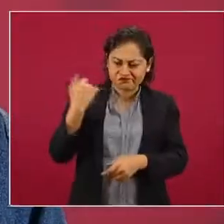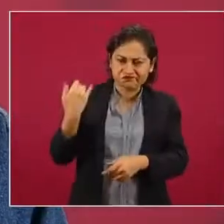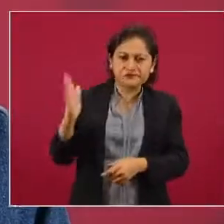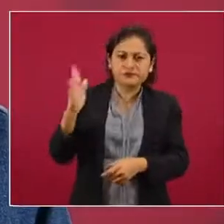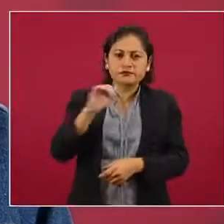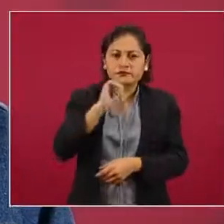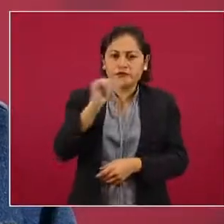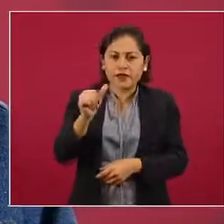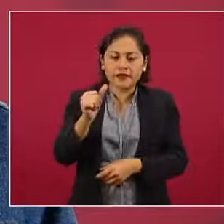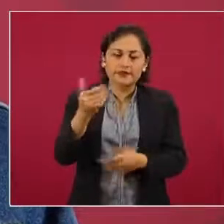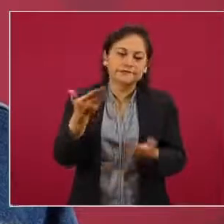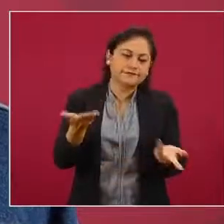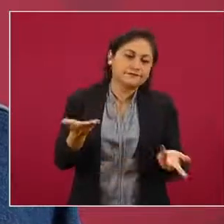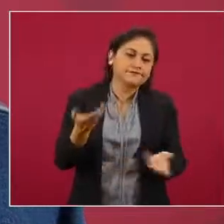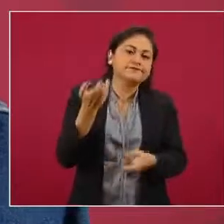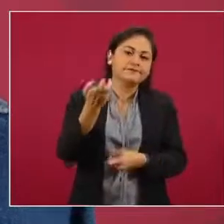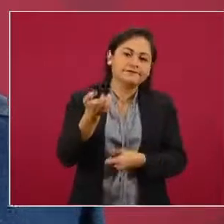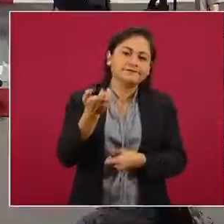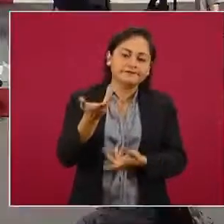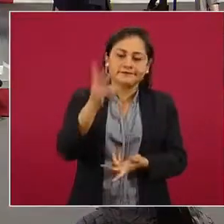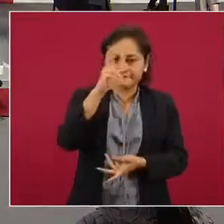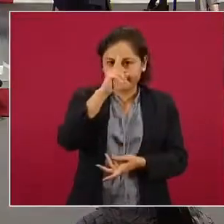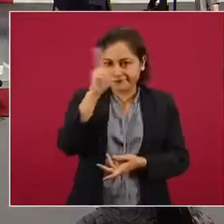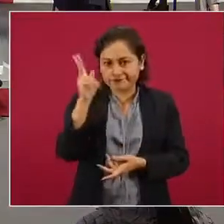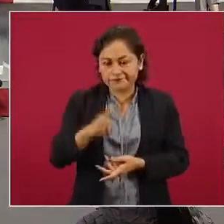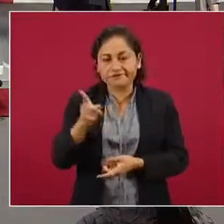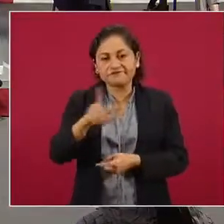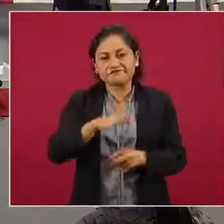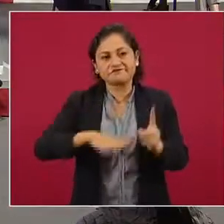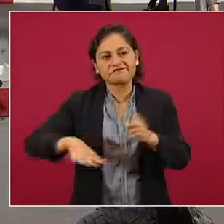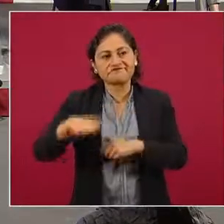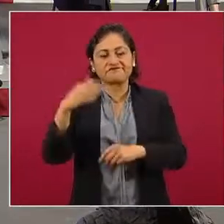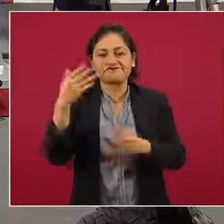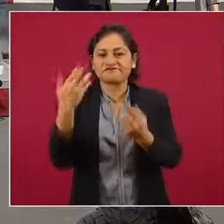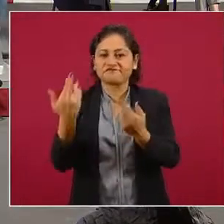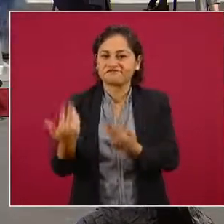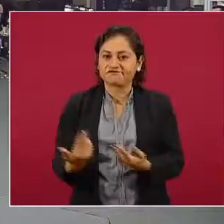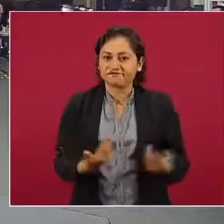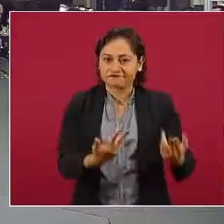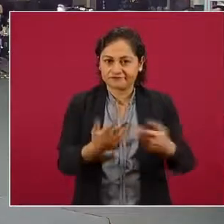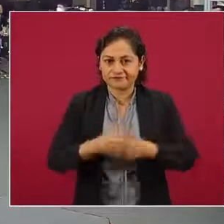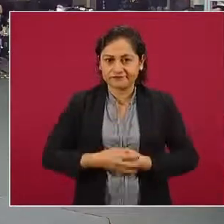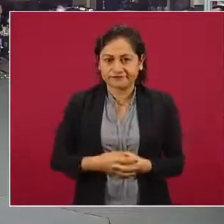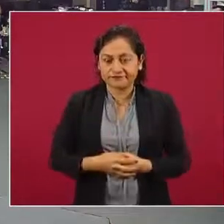y contribuyes a la barbarie. Gracias.